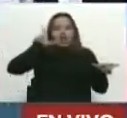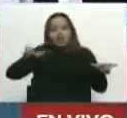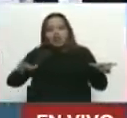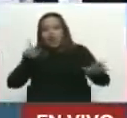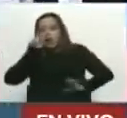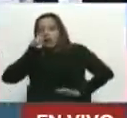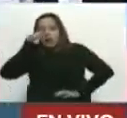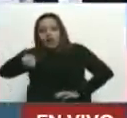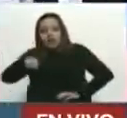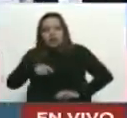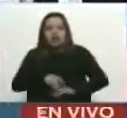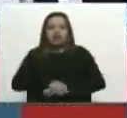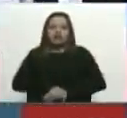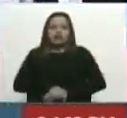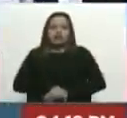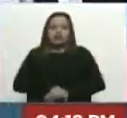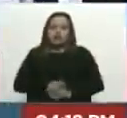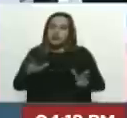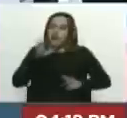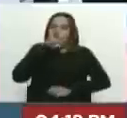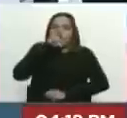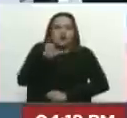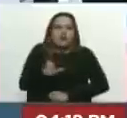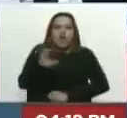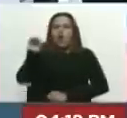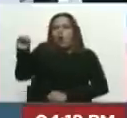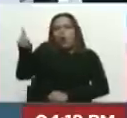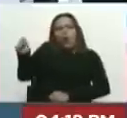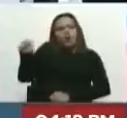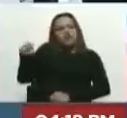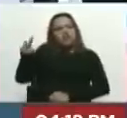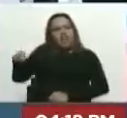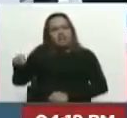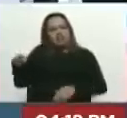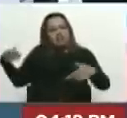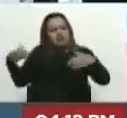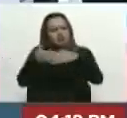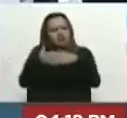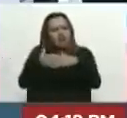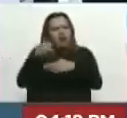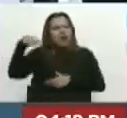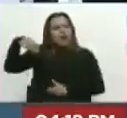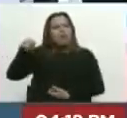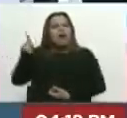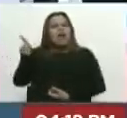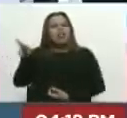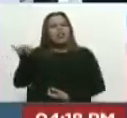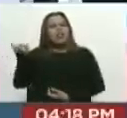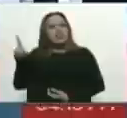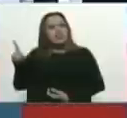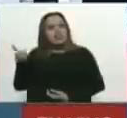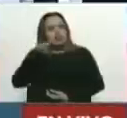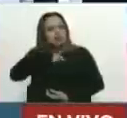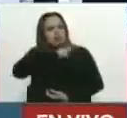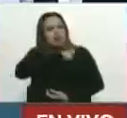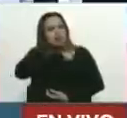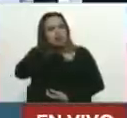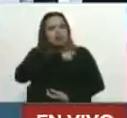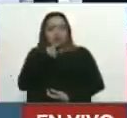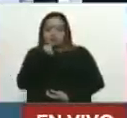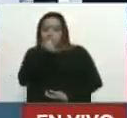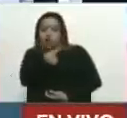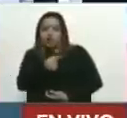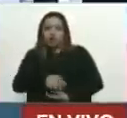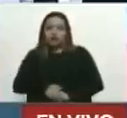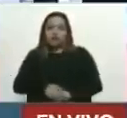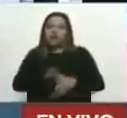Ucrania. Es tremendo, una OTAN que en la cumbre de Madrid, entre otras cosas, dijo que